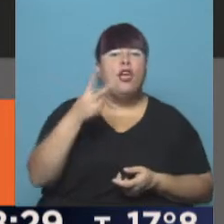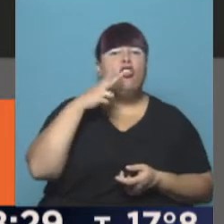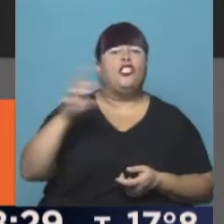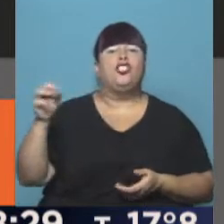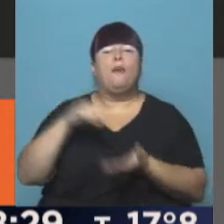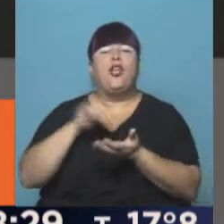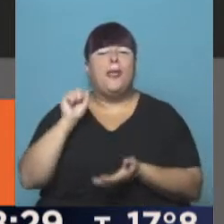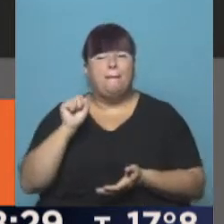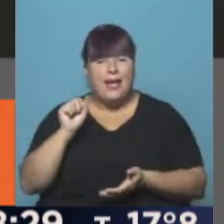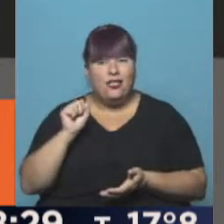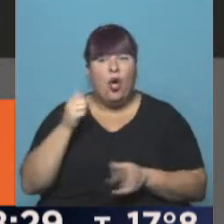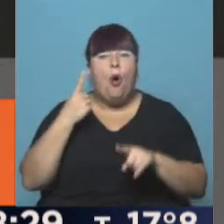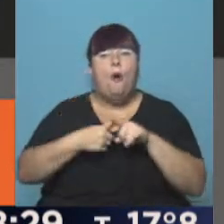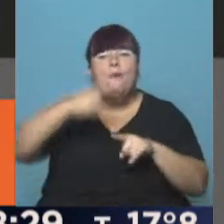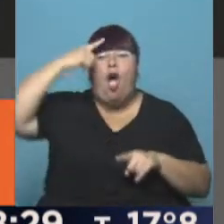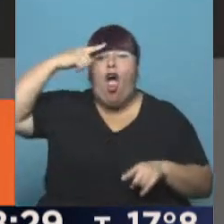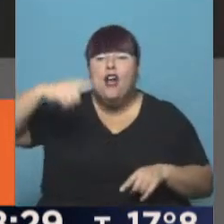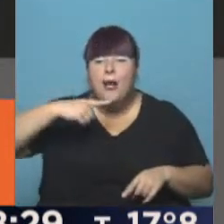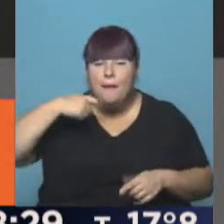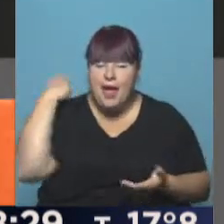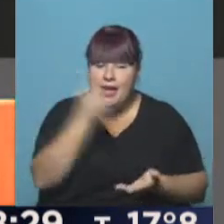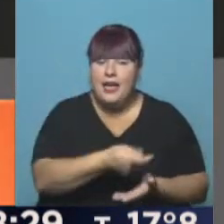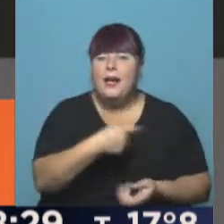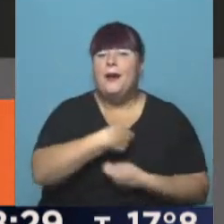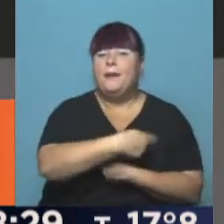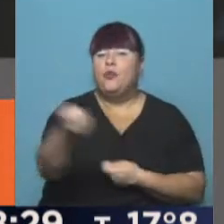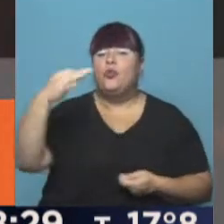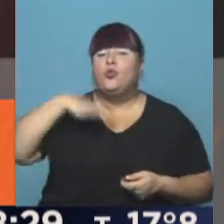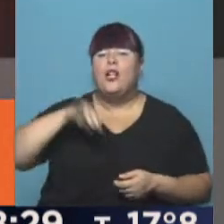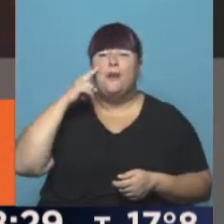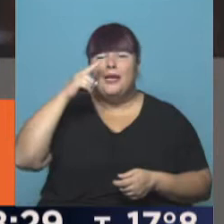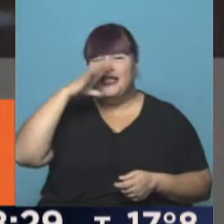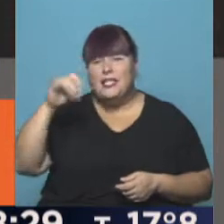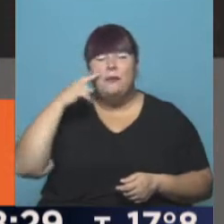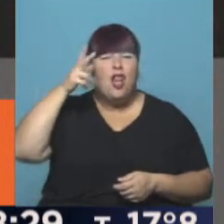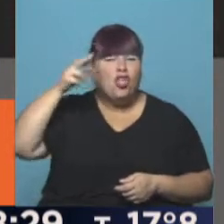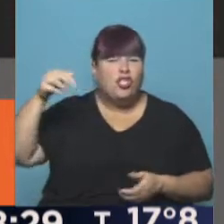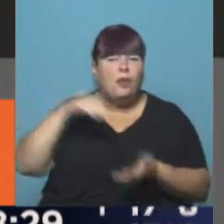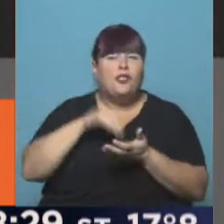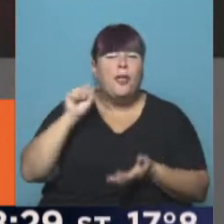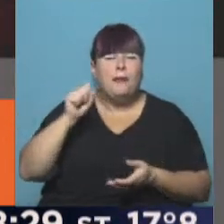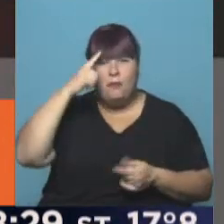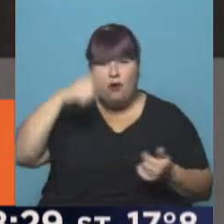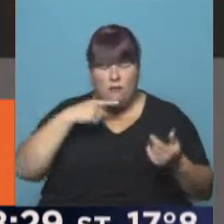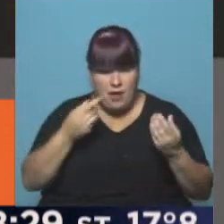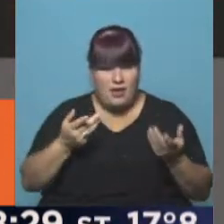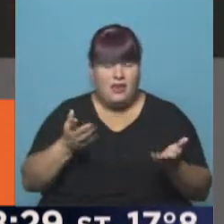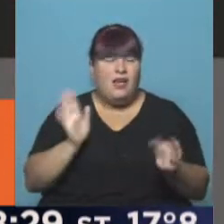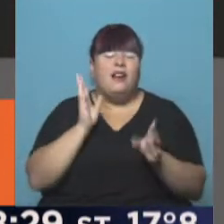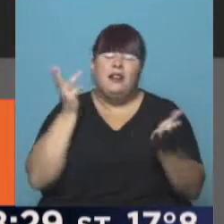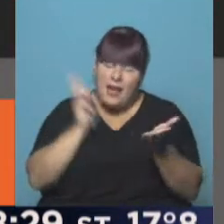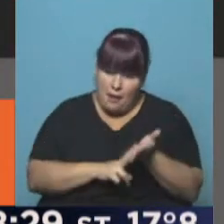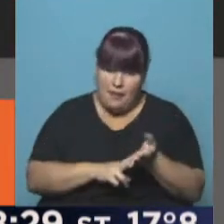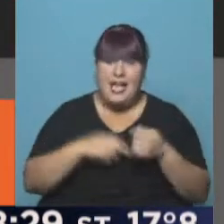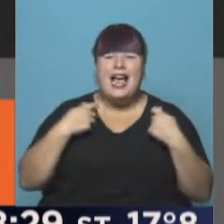millones de pesos por mes y paga de salarios 1700 mil 800 millones de pesos por mes devuelve existir